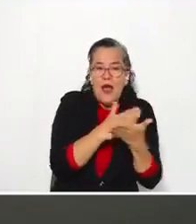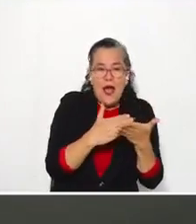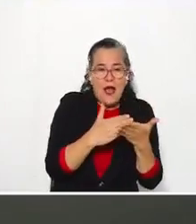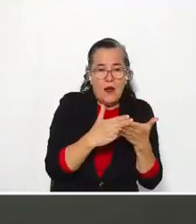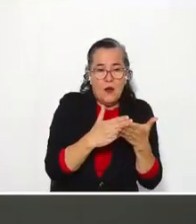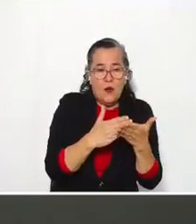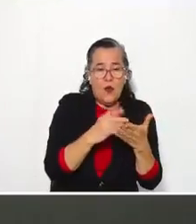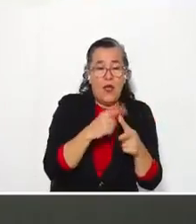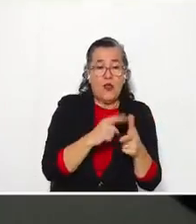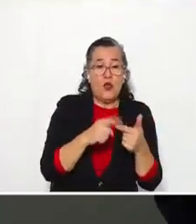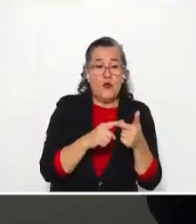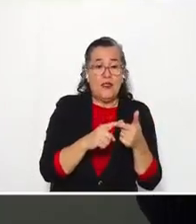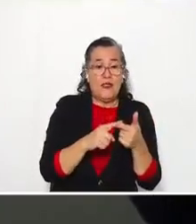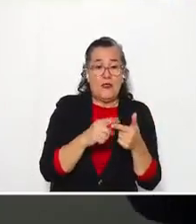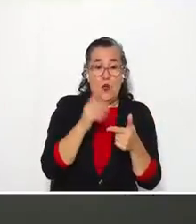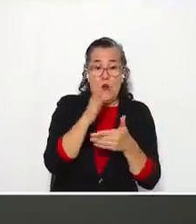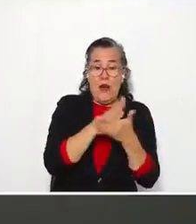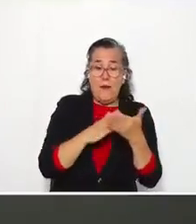los estudiantes,